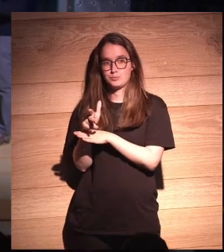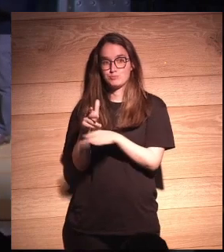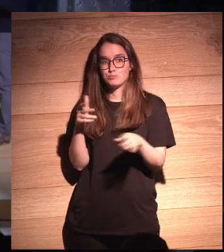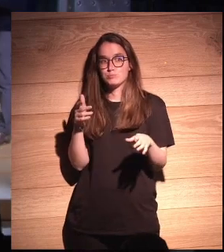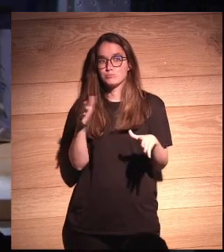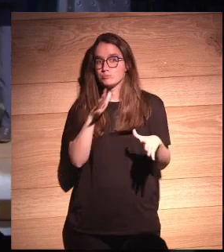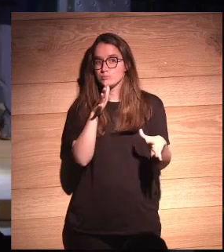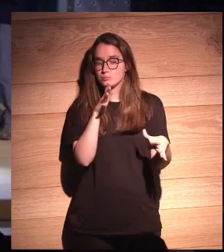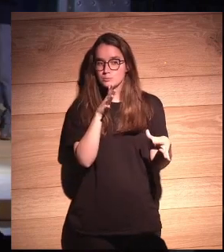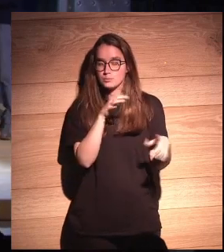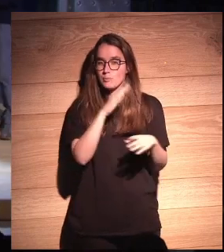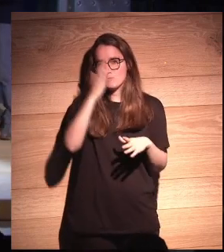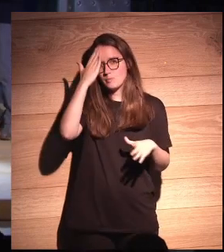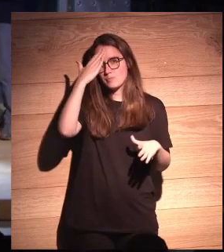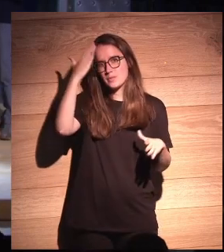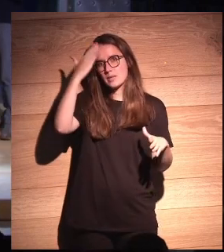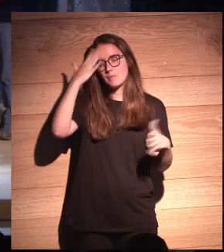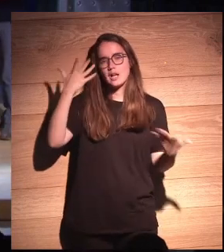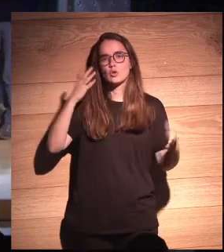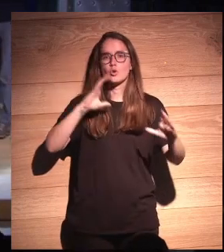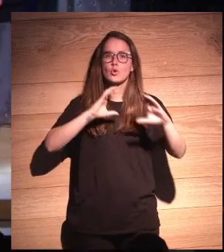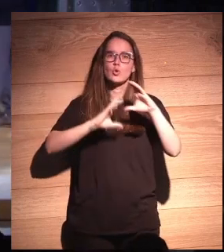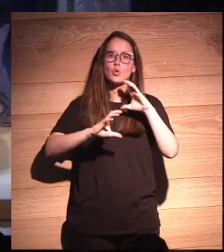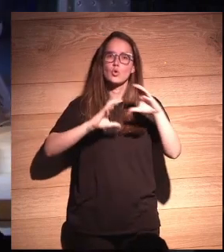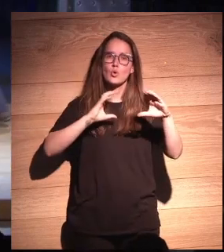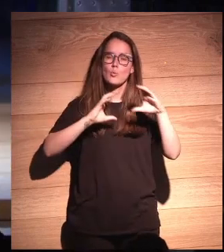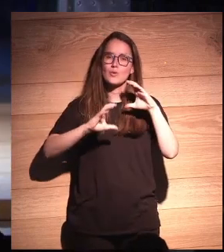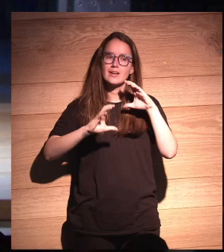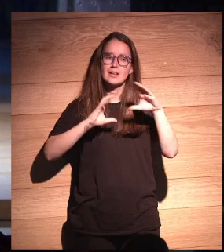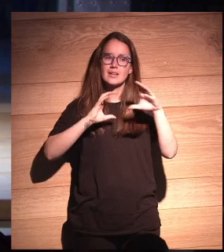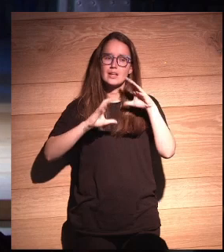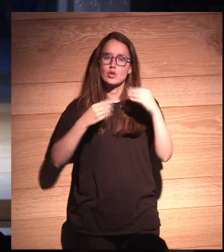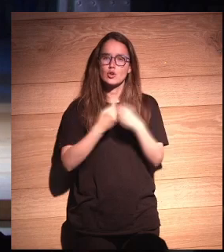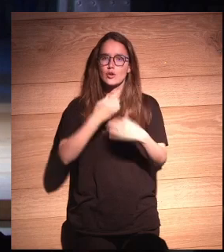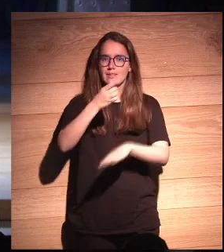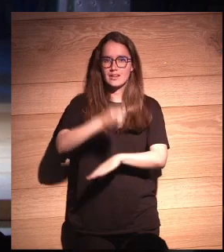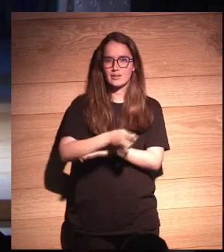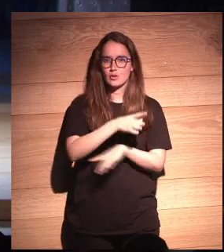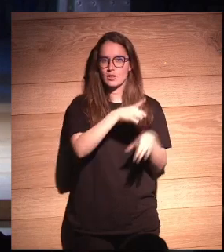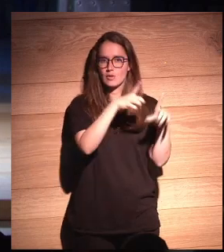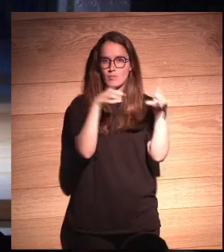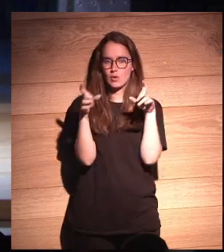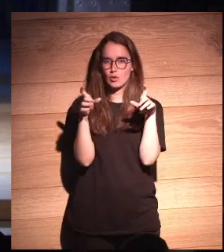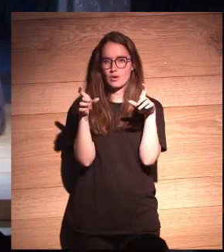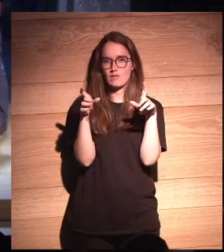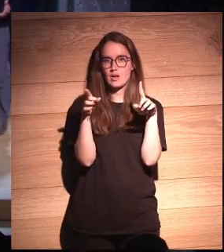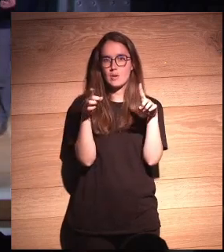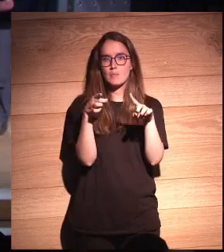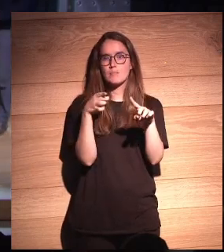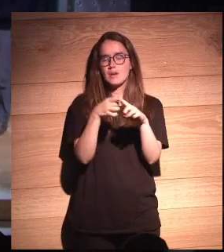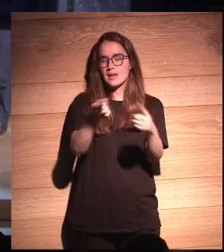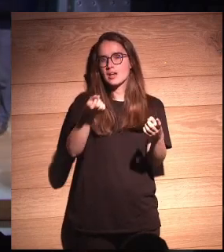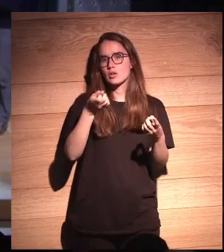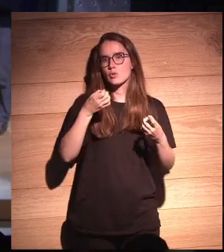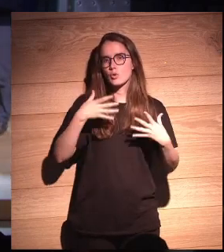Para eso, lo principal es la comunicación con el director de fotografía para que nos